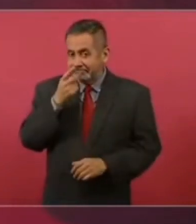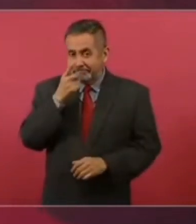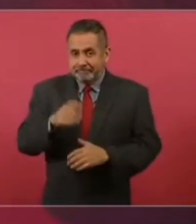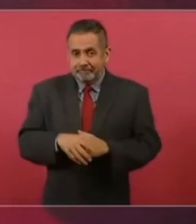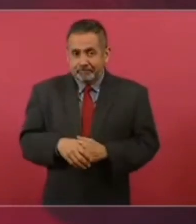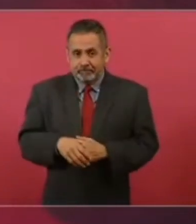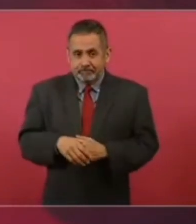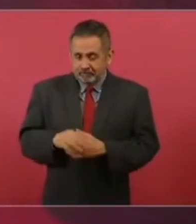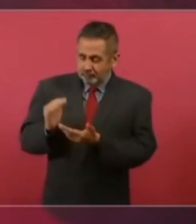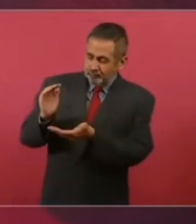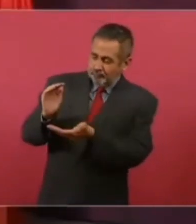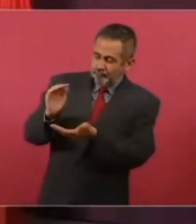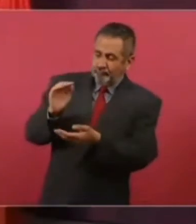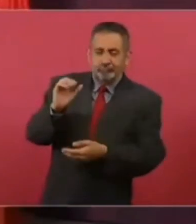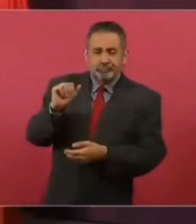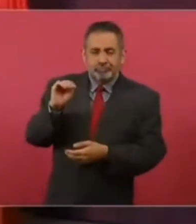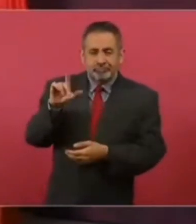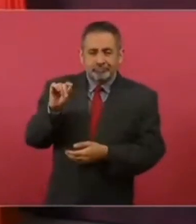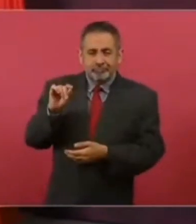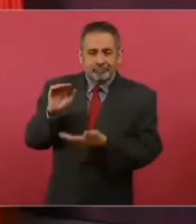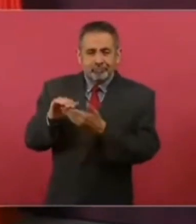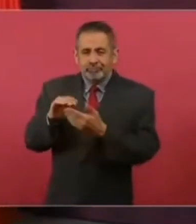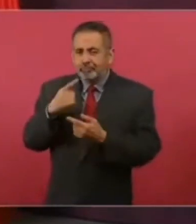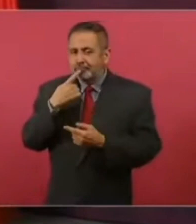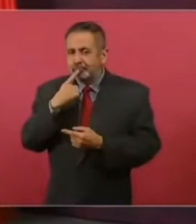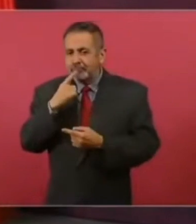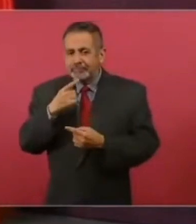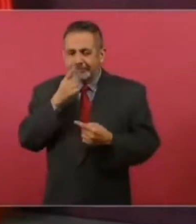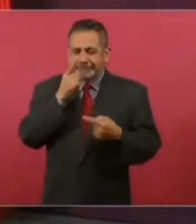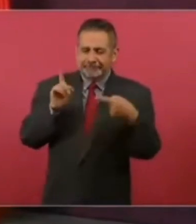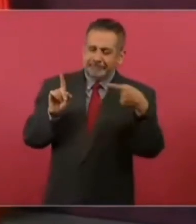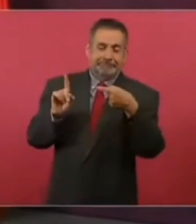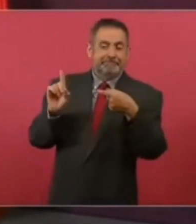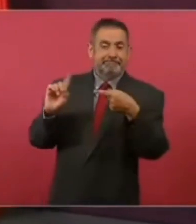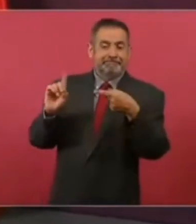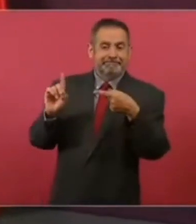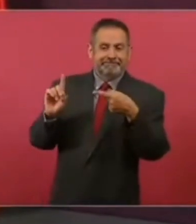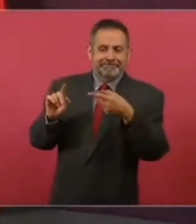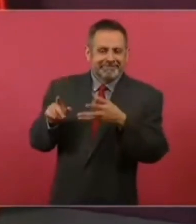Que habla el AMLito y dice lo que diga mi dedito.